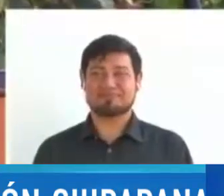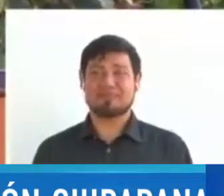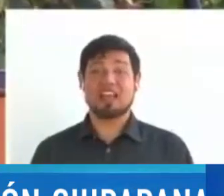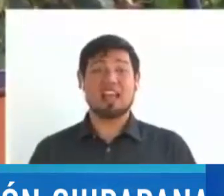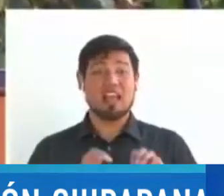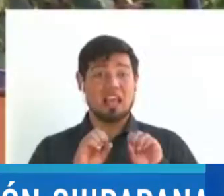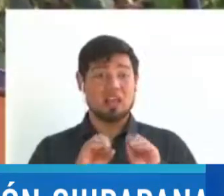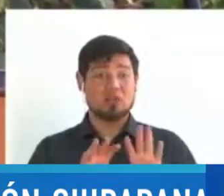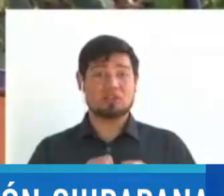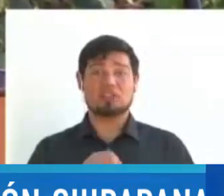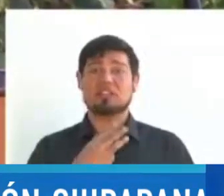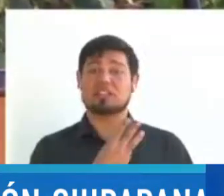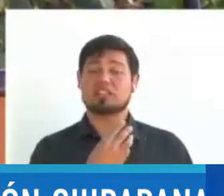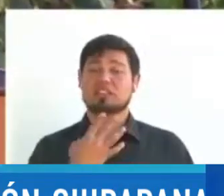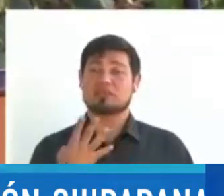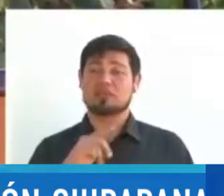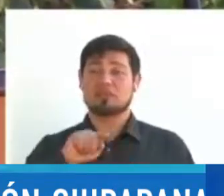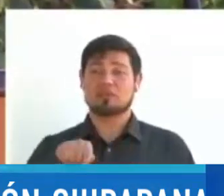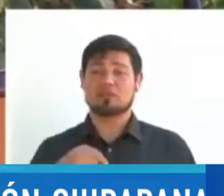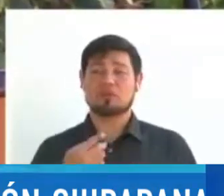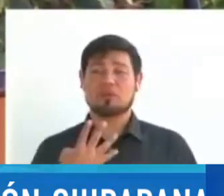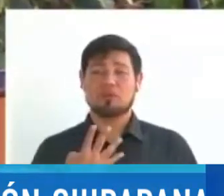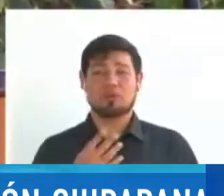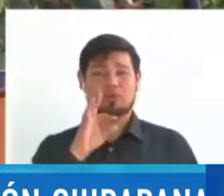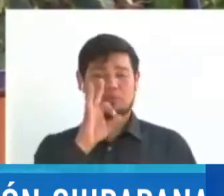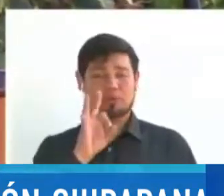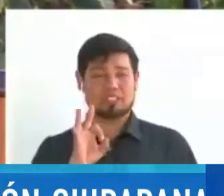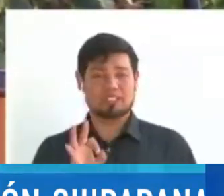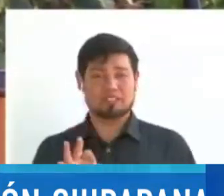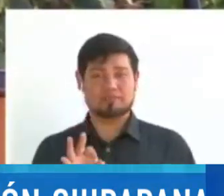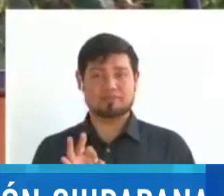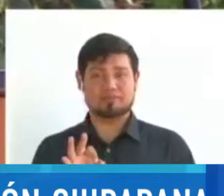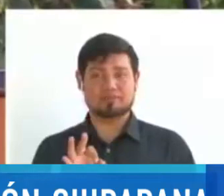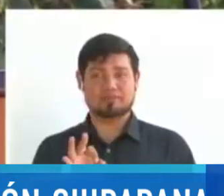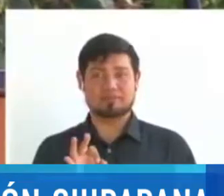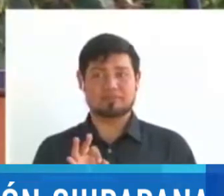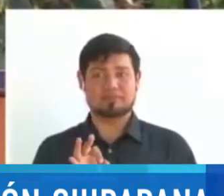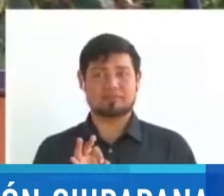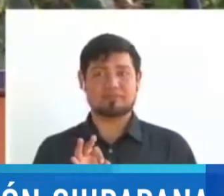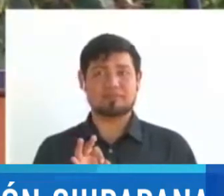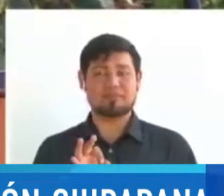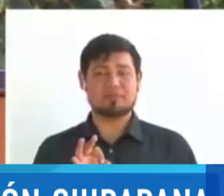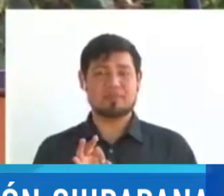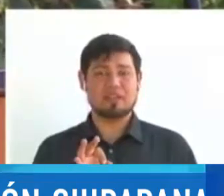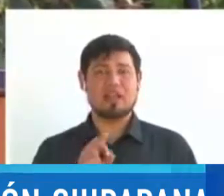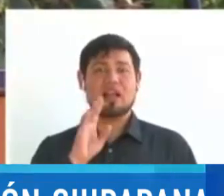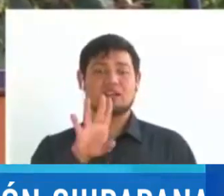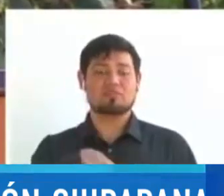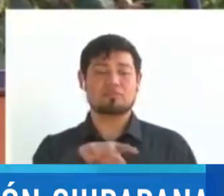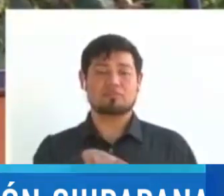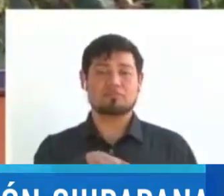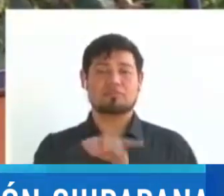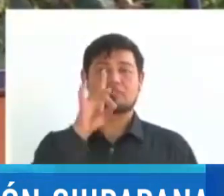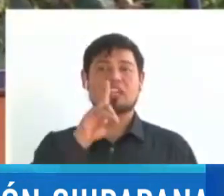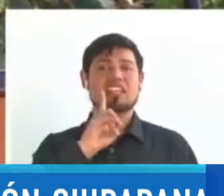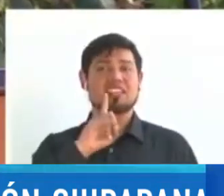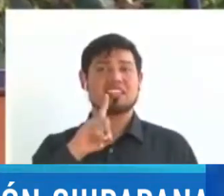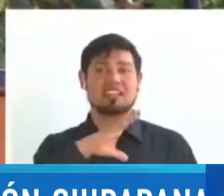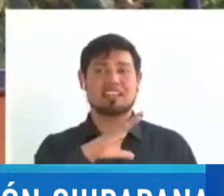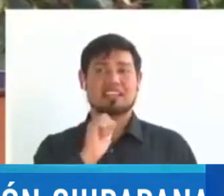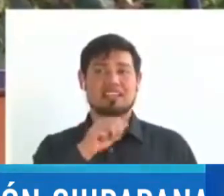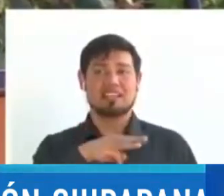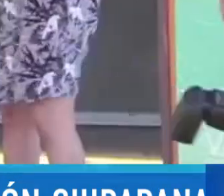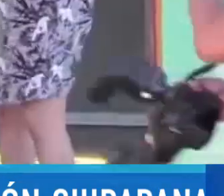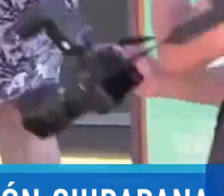En educación, con un 34,3% de las votaciones, la nominada es Camila